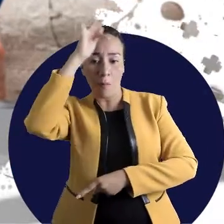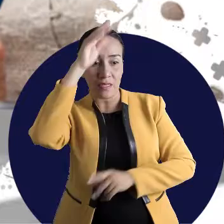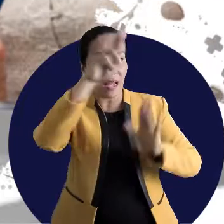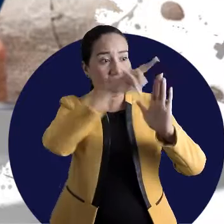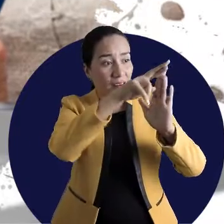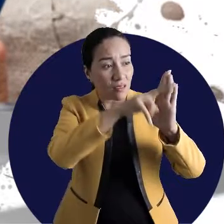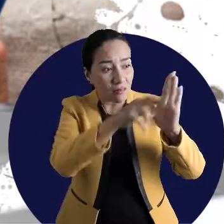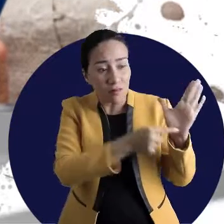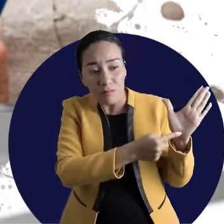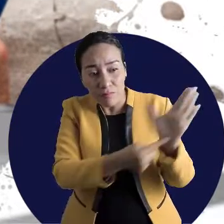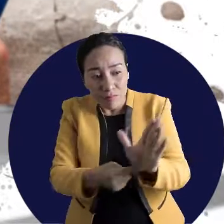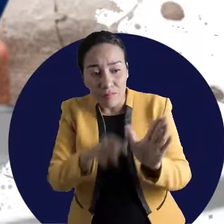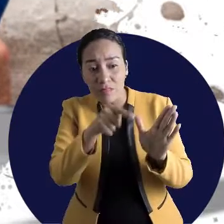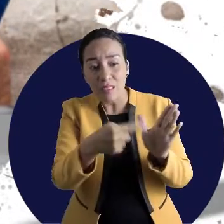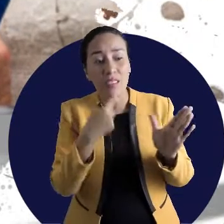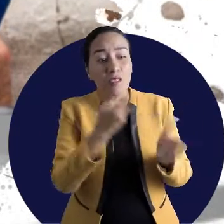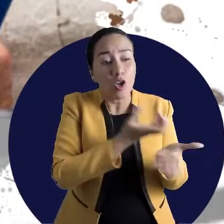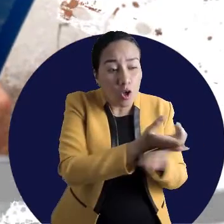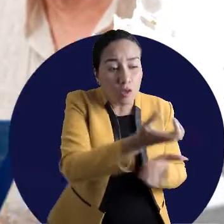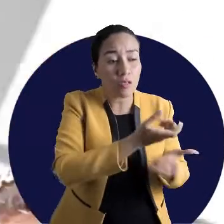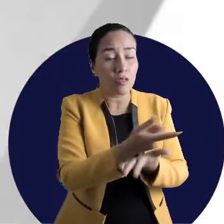instrucciones dadas por el personal de salud.